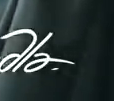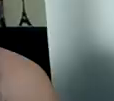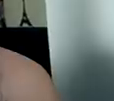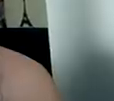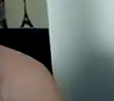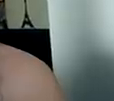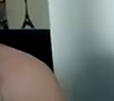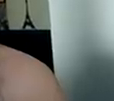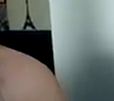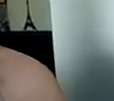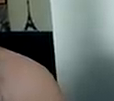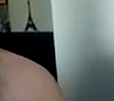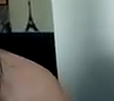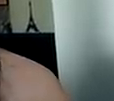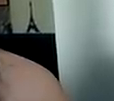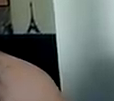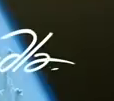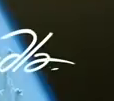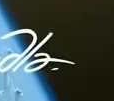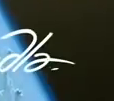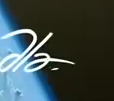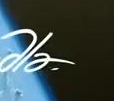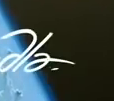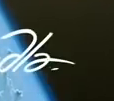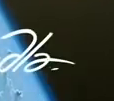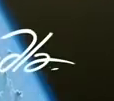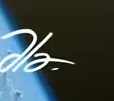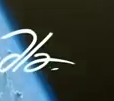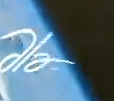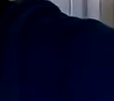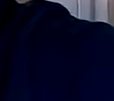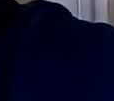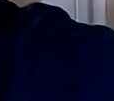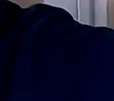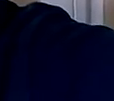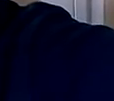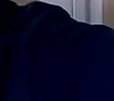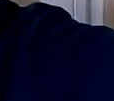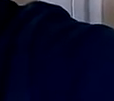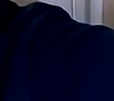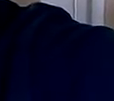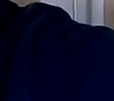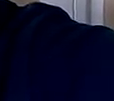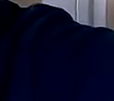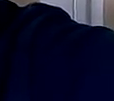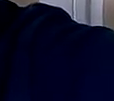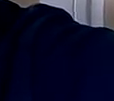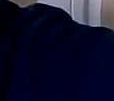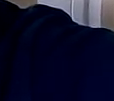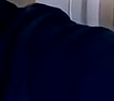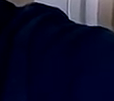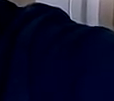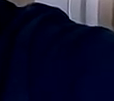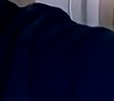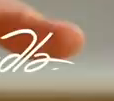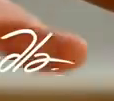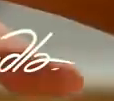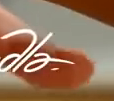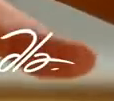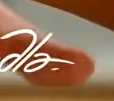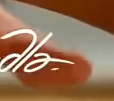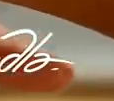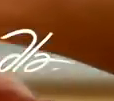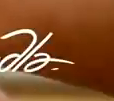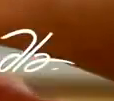Esta vez, el mensaje no lo escribió una persona, lo hizo el planeta. Lo hizo para demostrarnos que los prejuicios que construimos por años